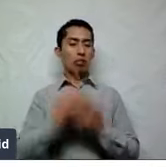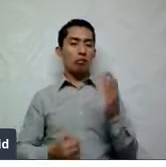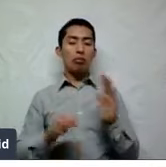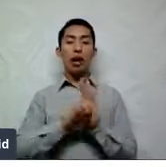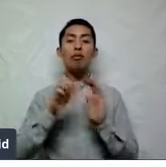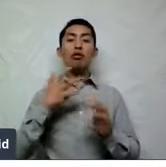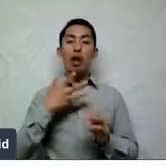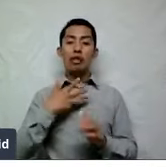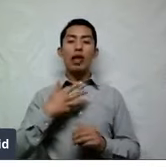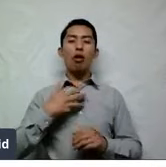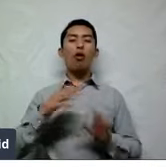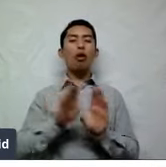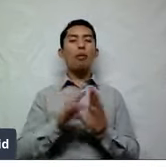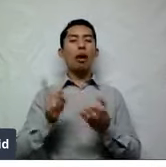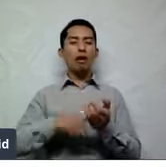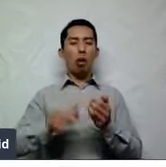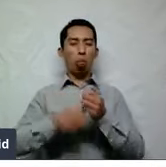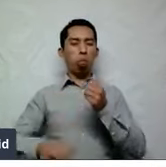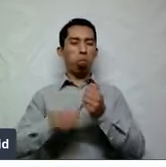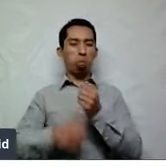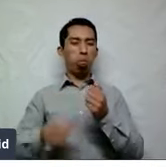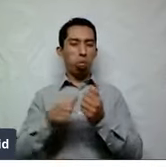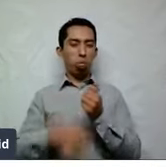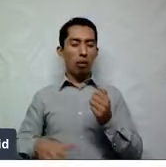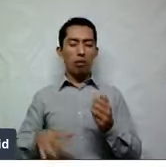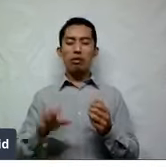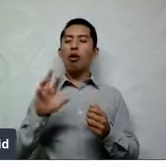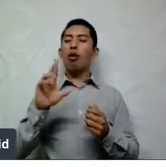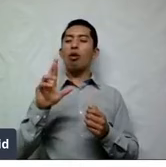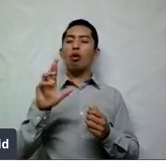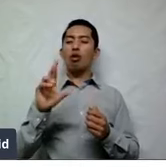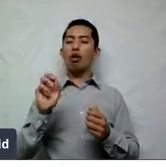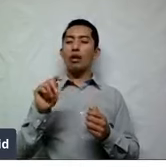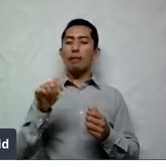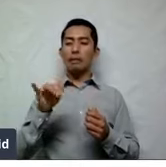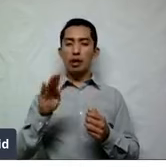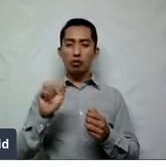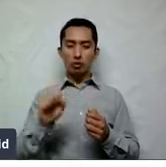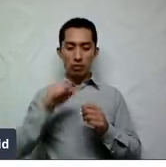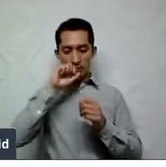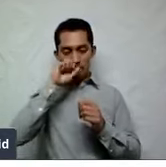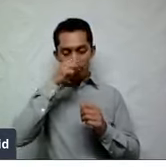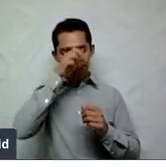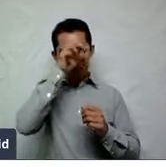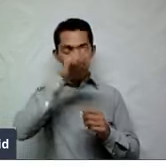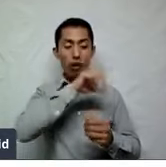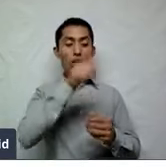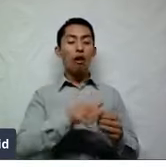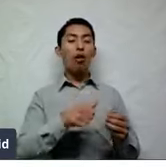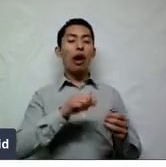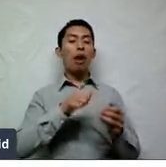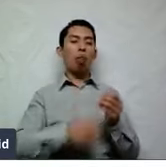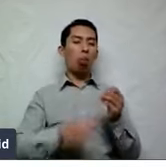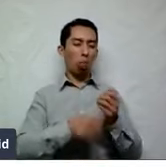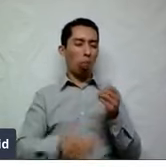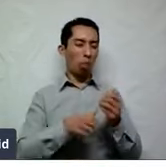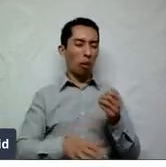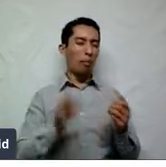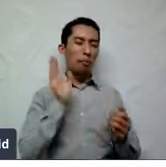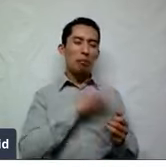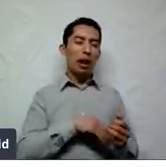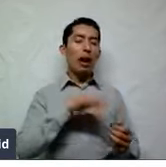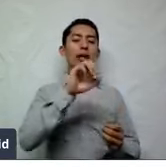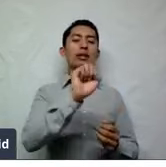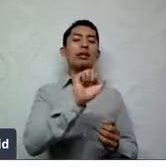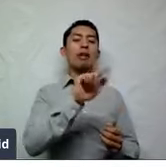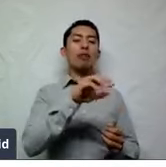virus, un rotavirus que se llaman así, y tener diarrea por salmonela. Entonces, no estamos